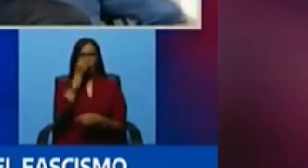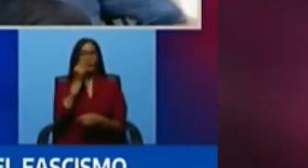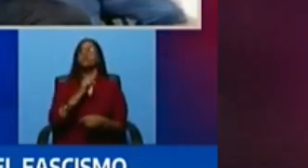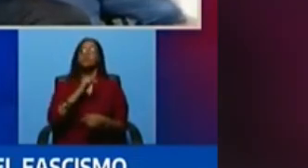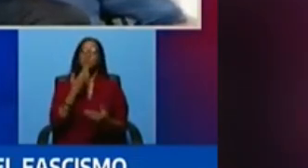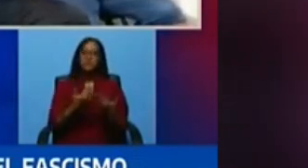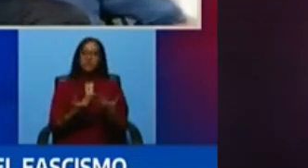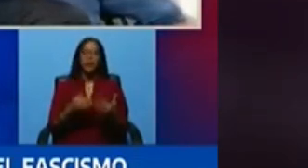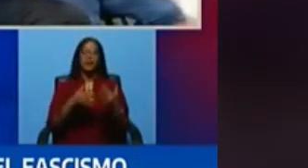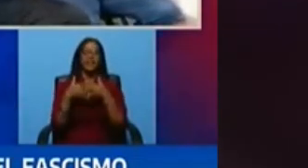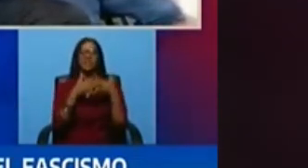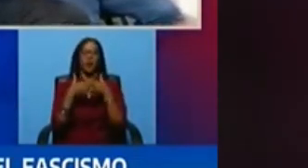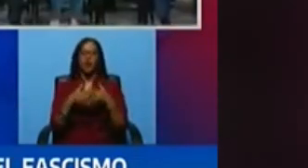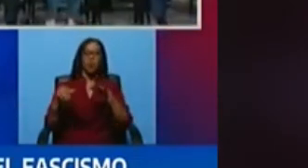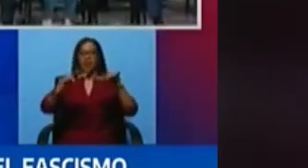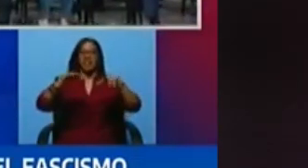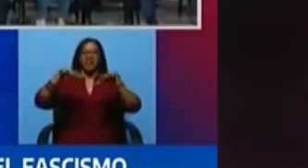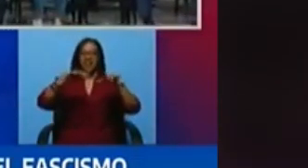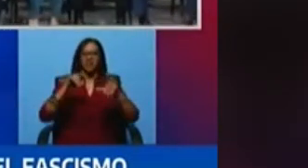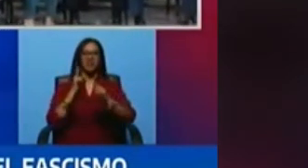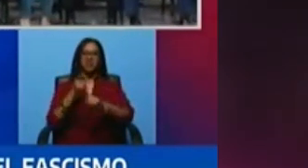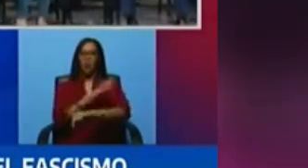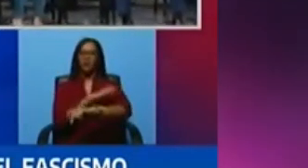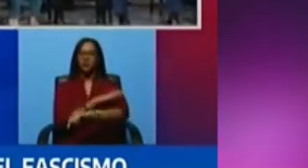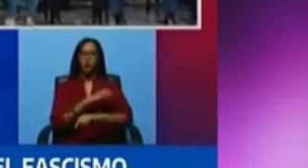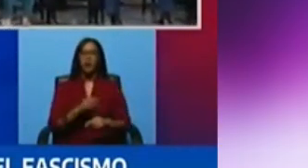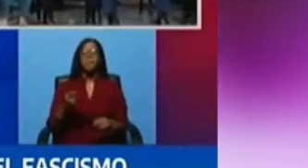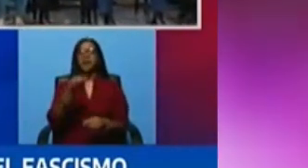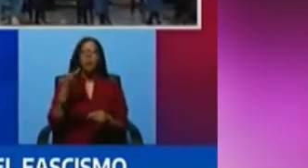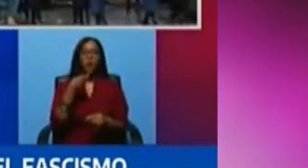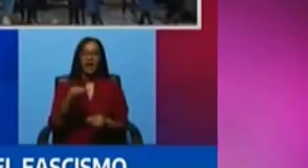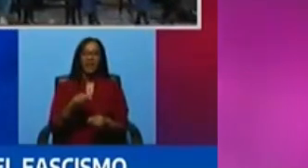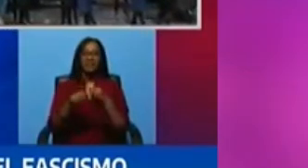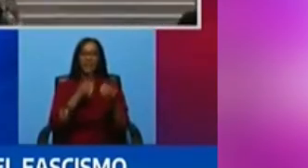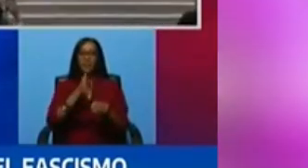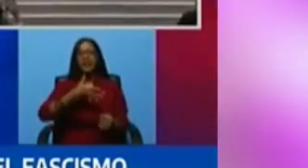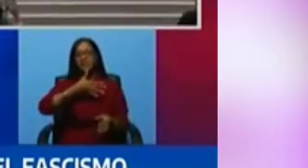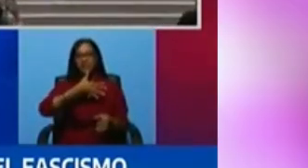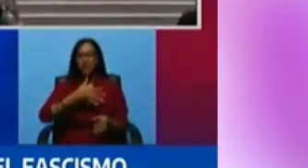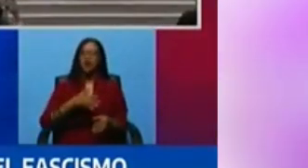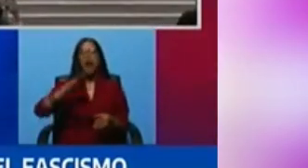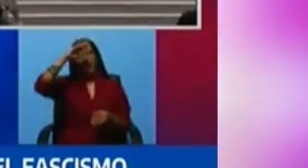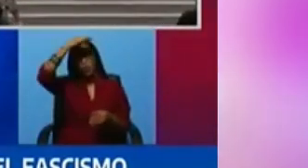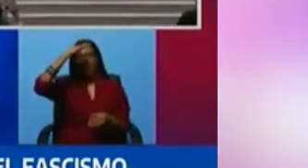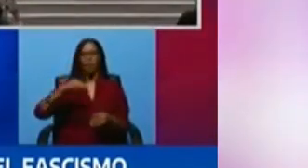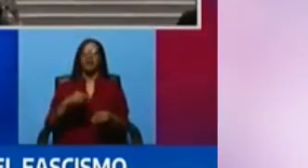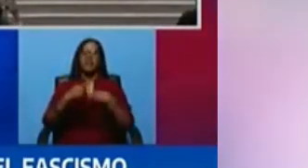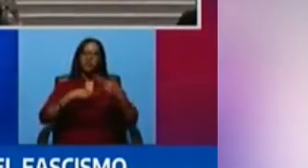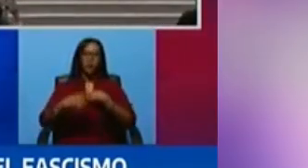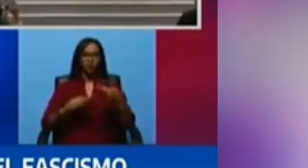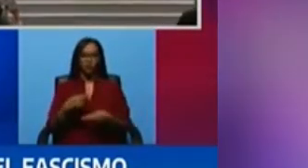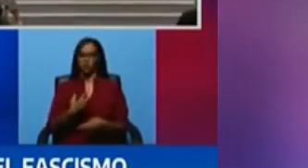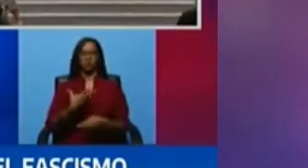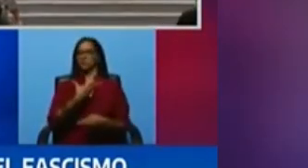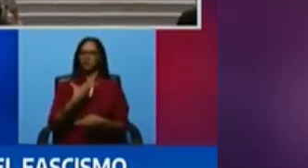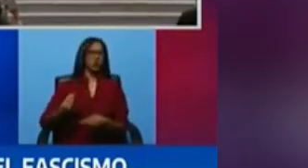que el imperialismo lo utilizara desde la izquierda para tratar de dañar a Fidel, a Cuba y a su revolución.